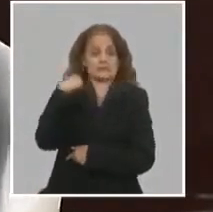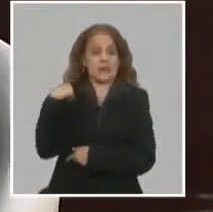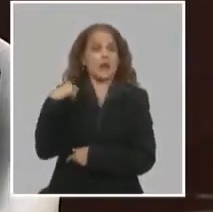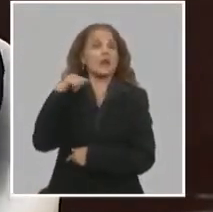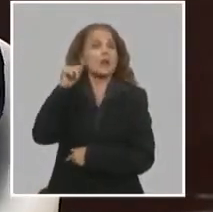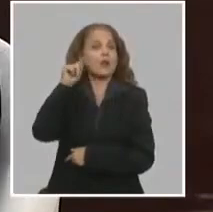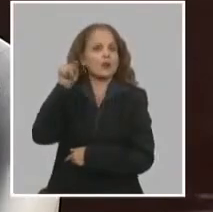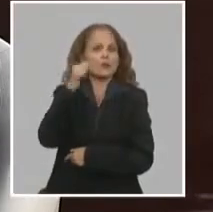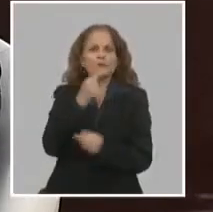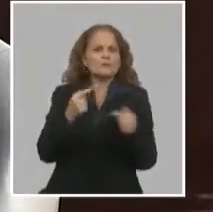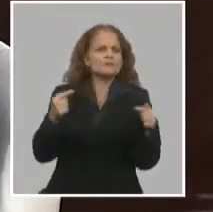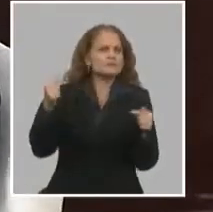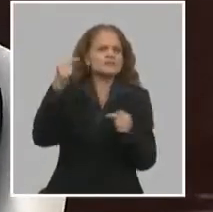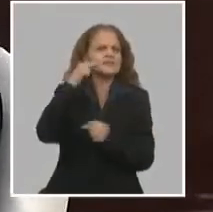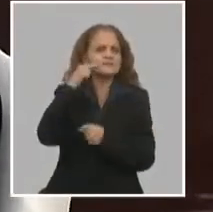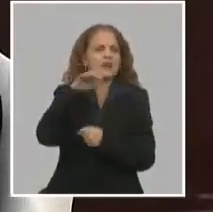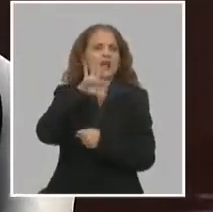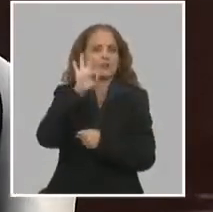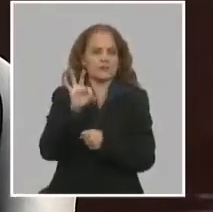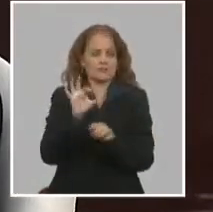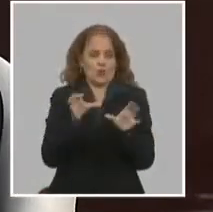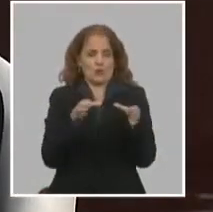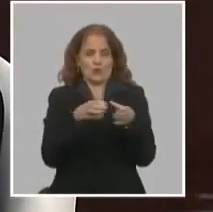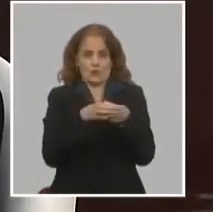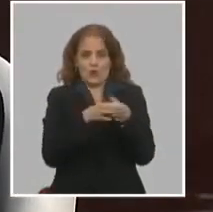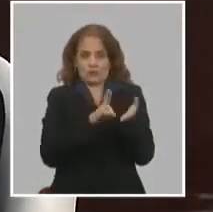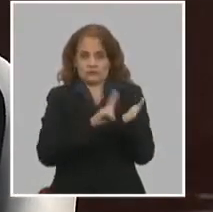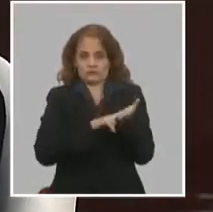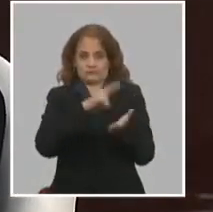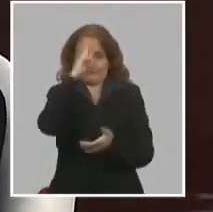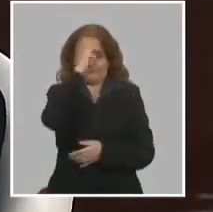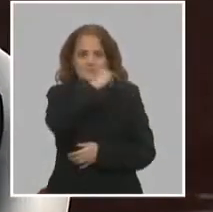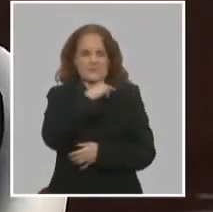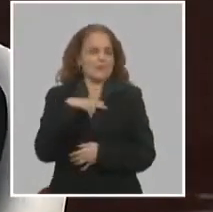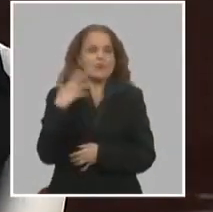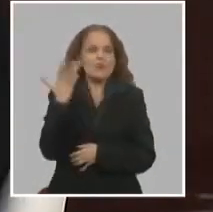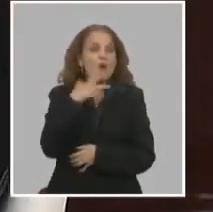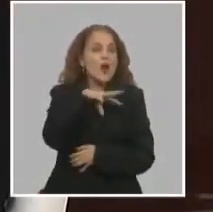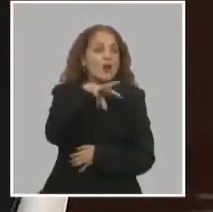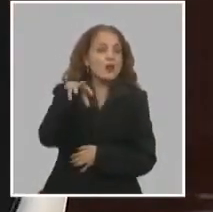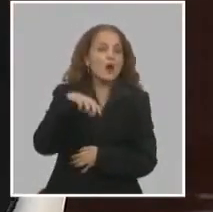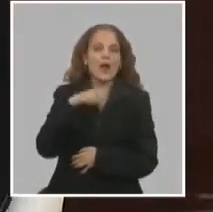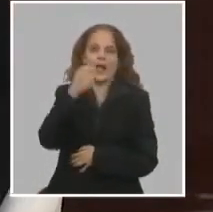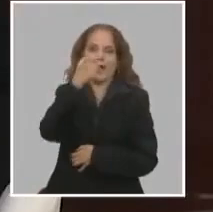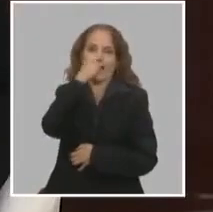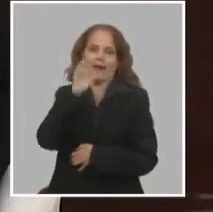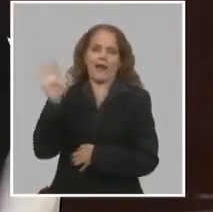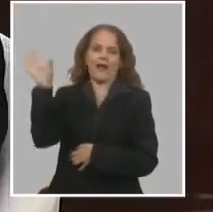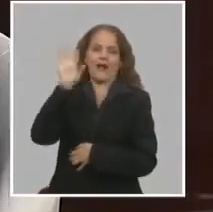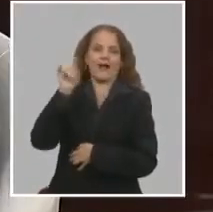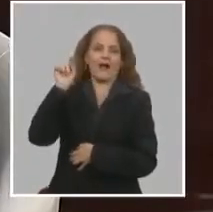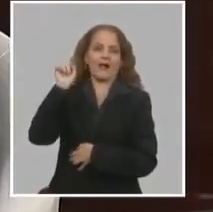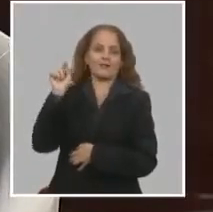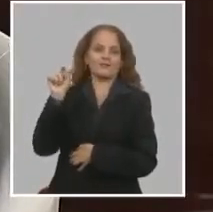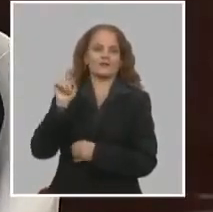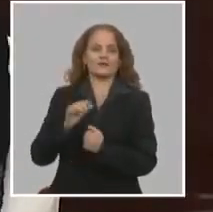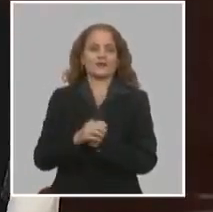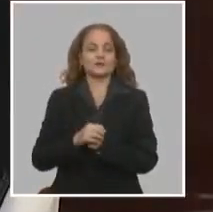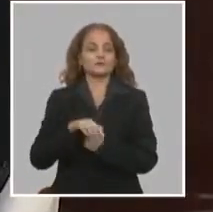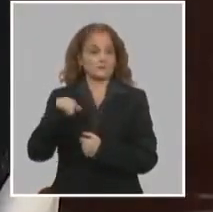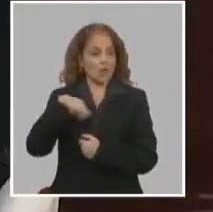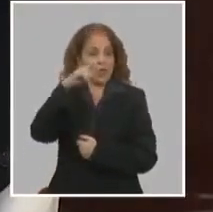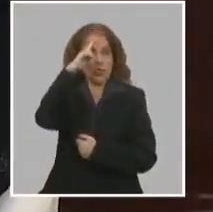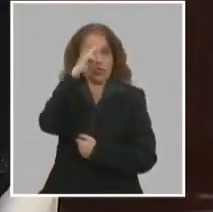nuestro personal y del contingente, Henry Riff, ha sido África. El doctor Miguel Gómez Cruz tiene experiencias varias